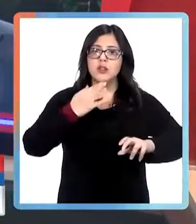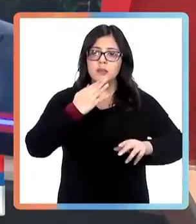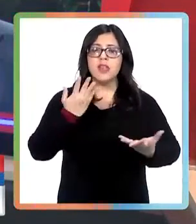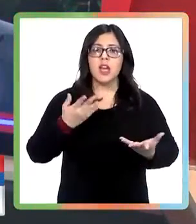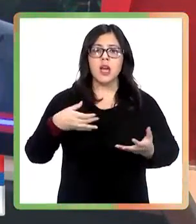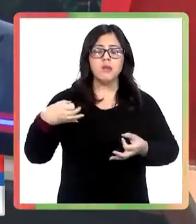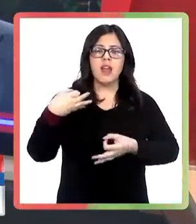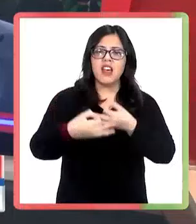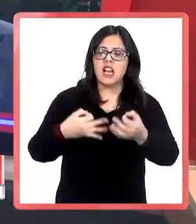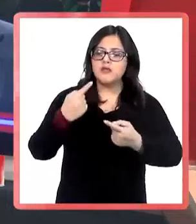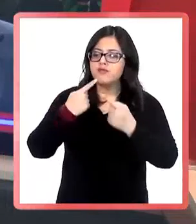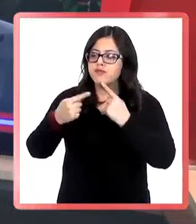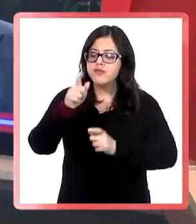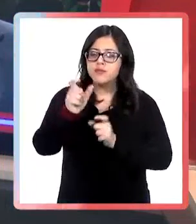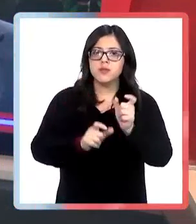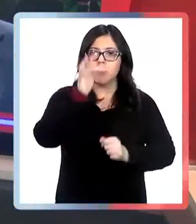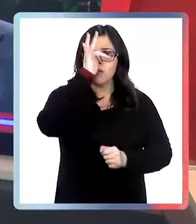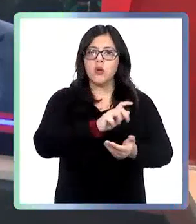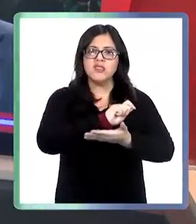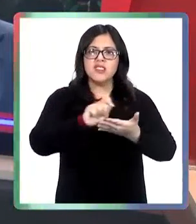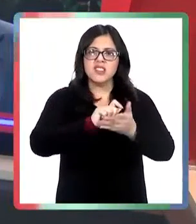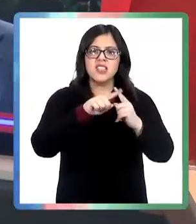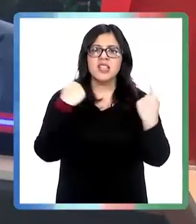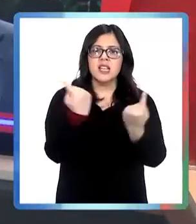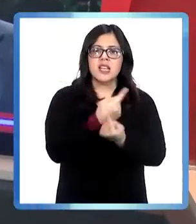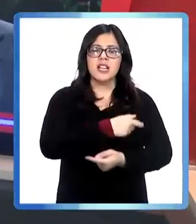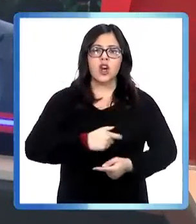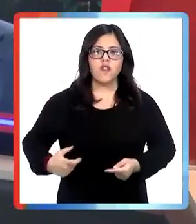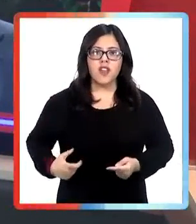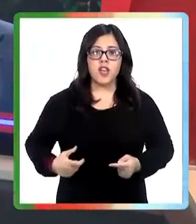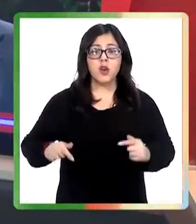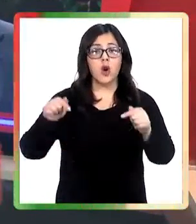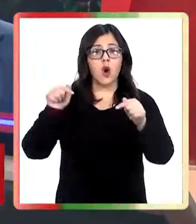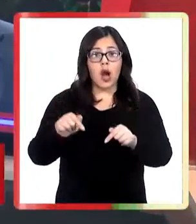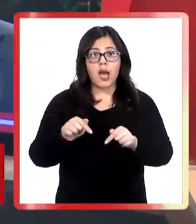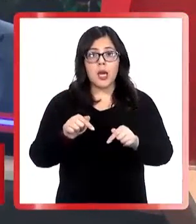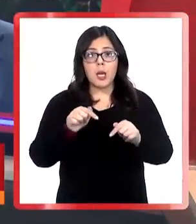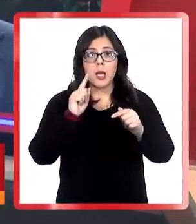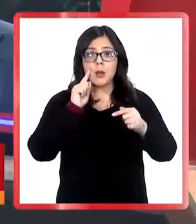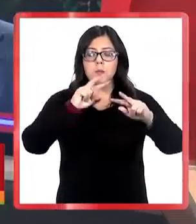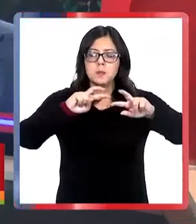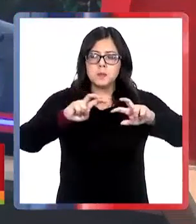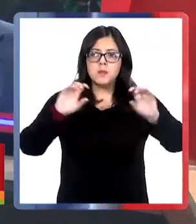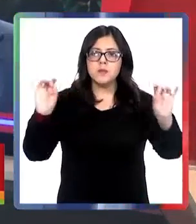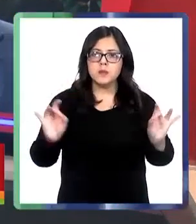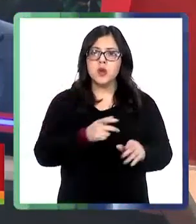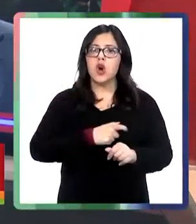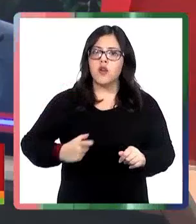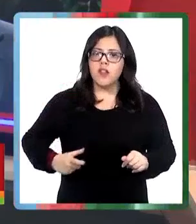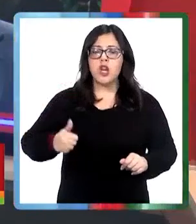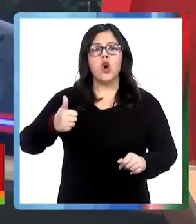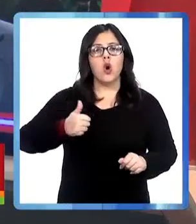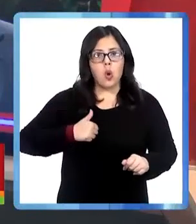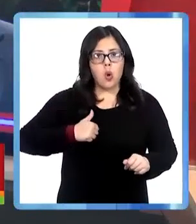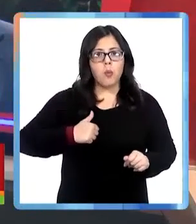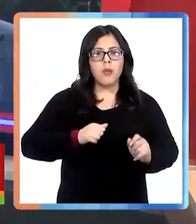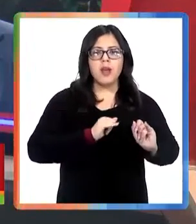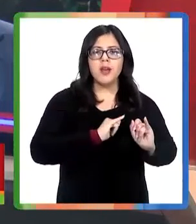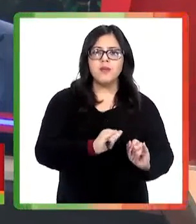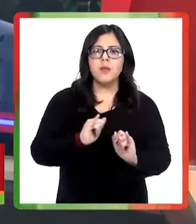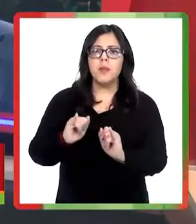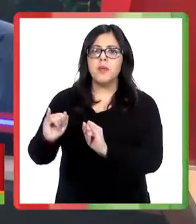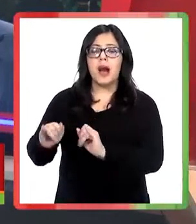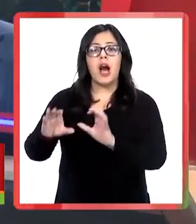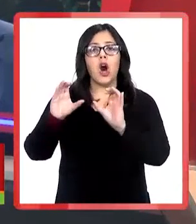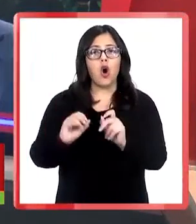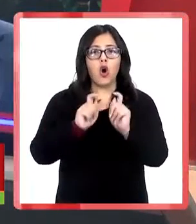e investigación y tomará declaraciones a los funcionarios de la Secretaría General de Gobierno. Tendrá que determinar si el gobierno está cumpliendo su